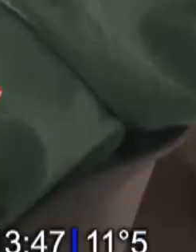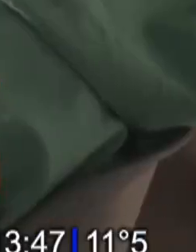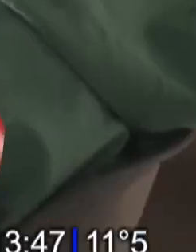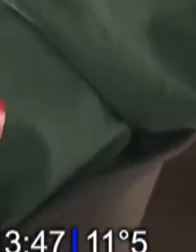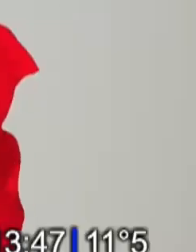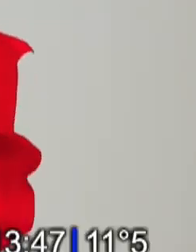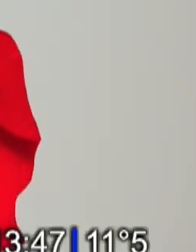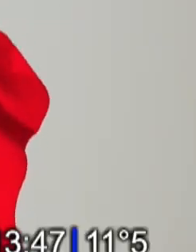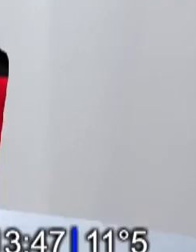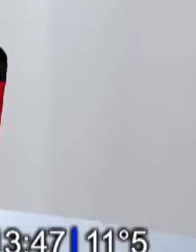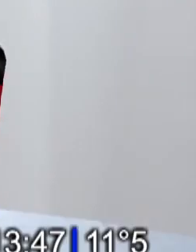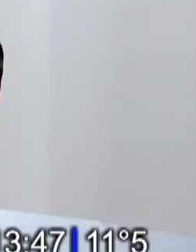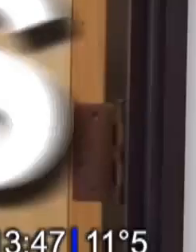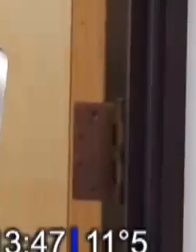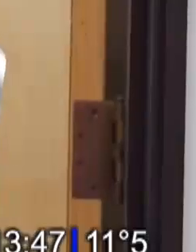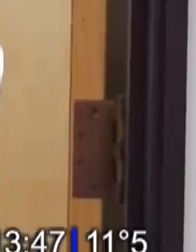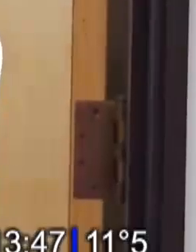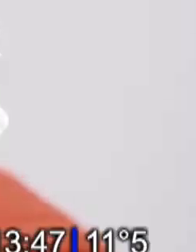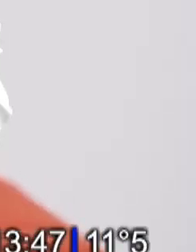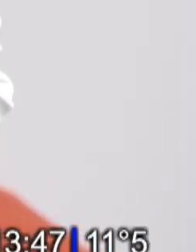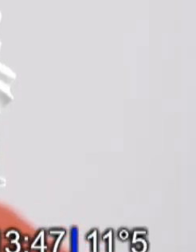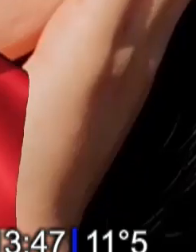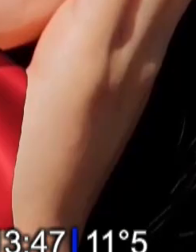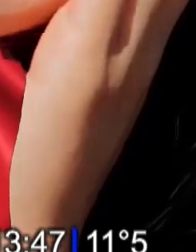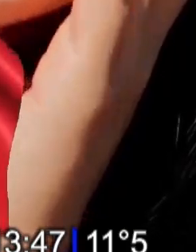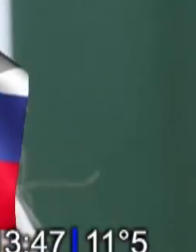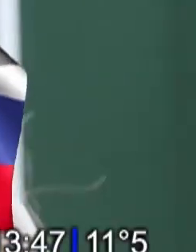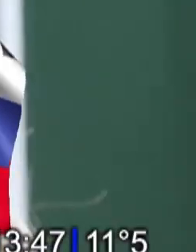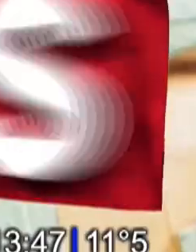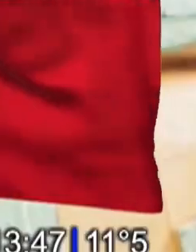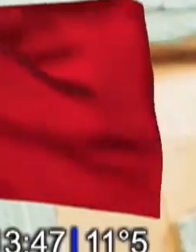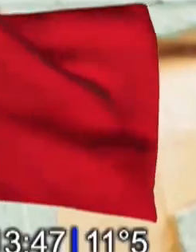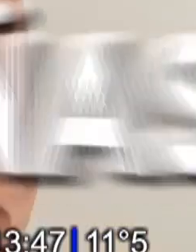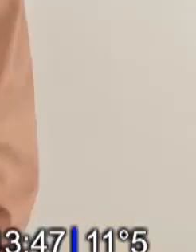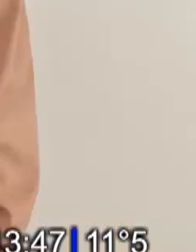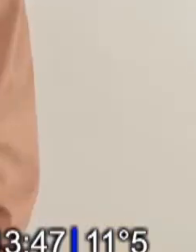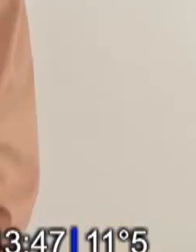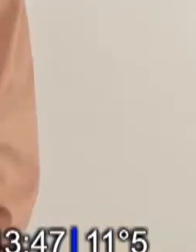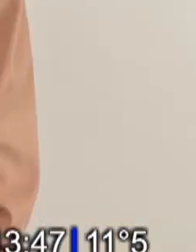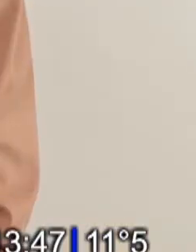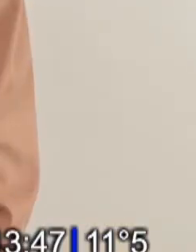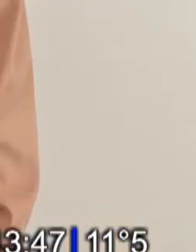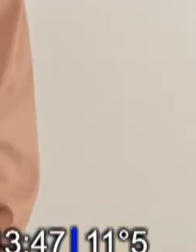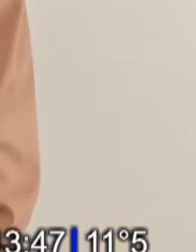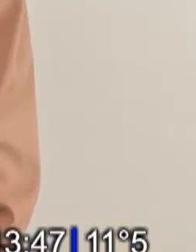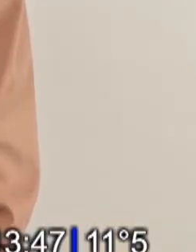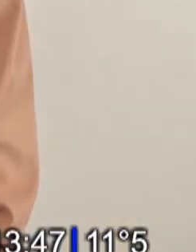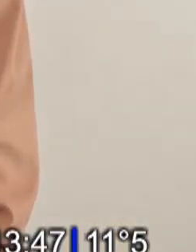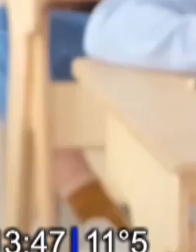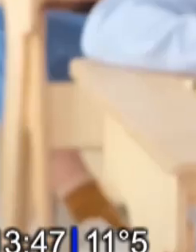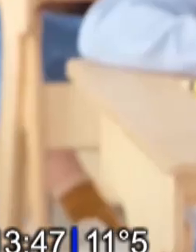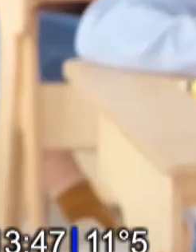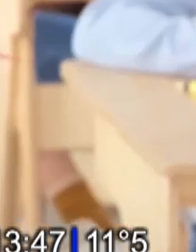inglés, francés, italiano, alemán, japonés, coreano, chino, ruso, portugués y lengua de señas. Target